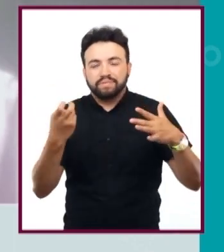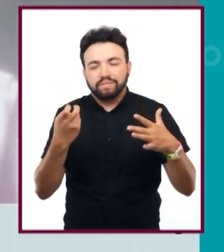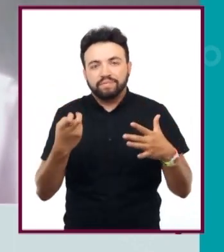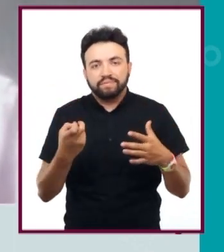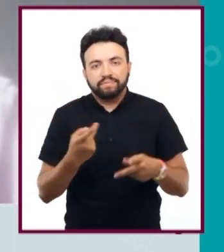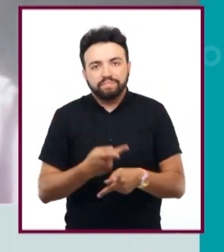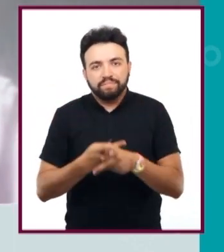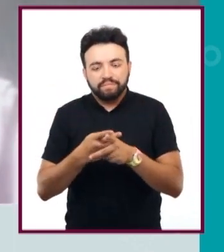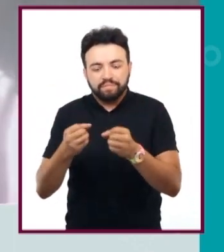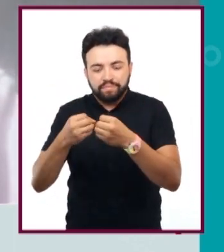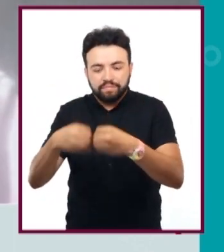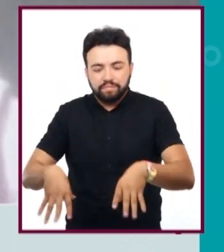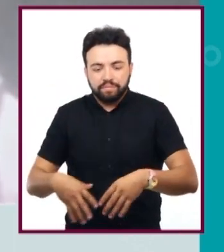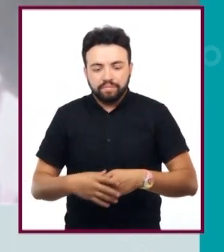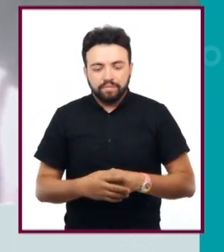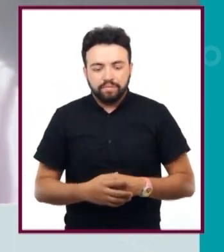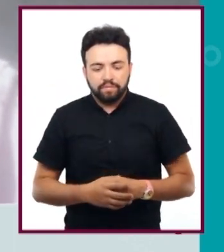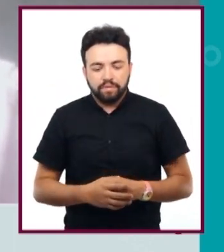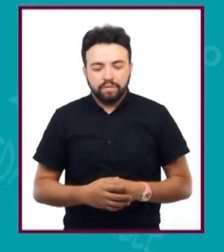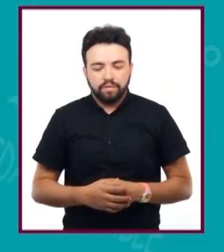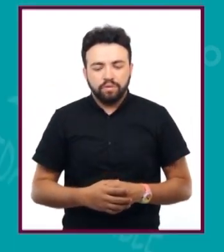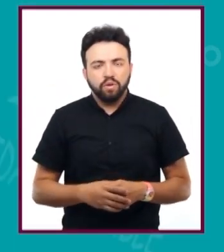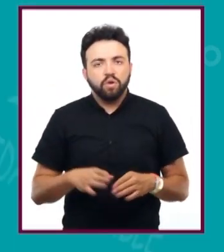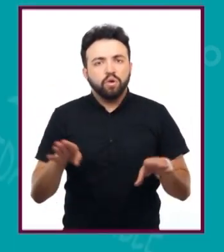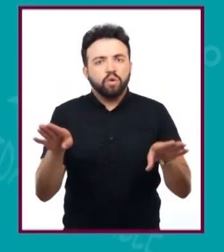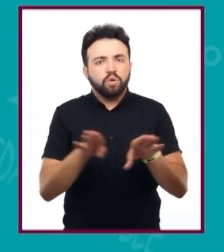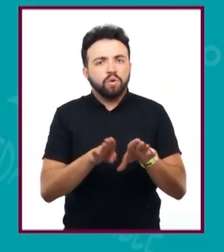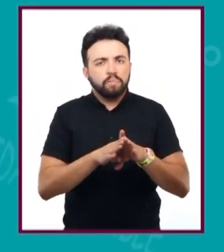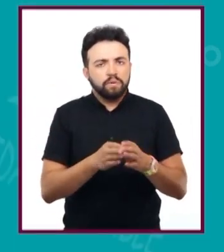parece, pues yo pienso que ahí es como el clímax de todo.